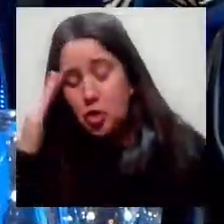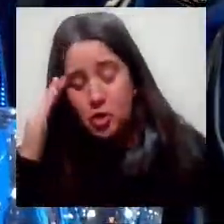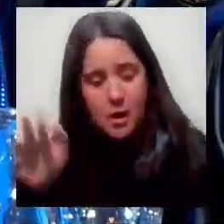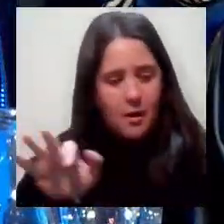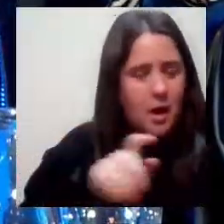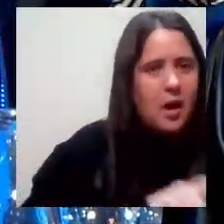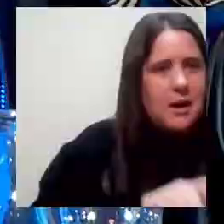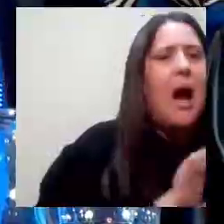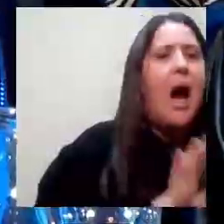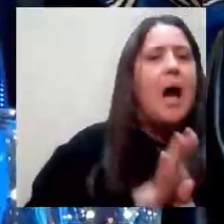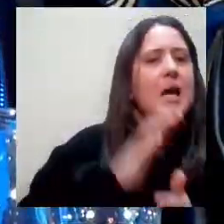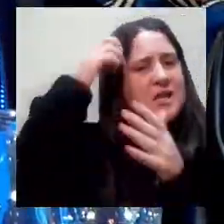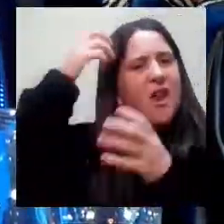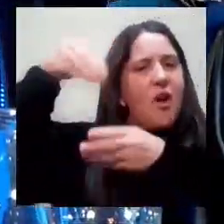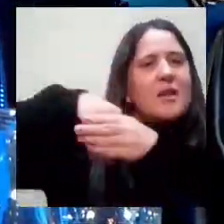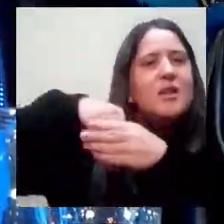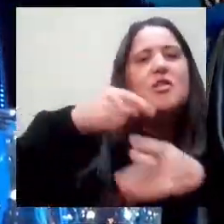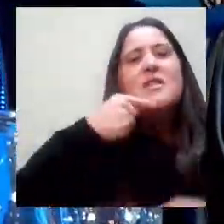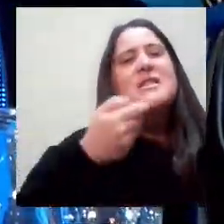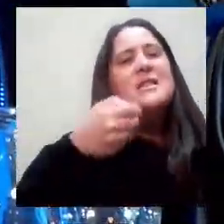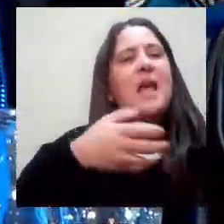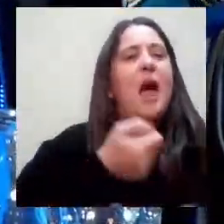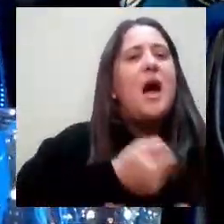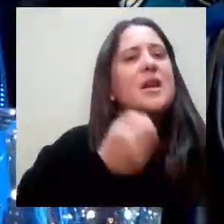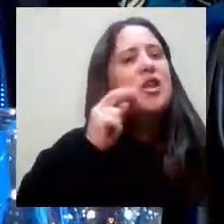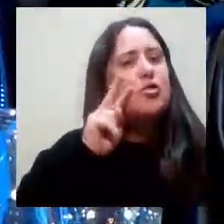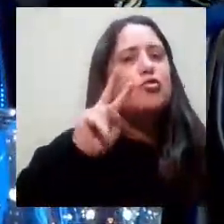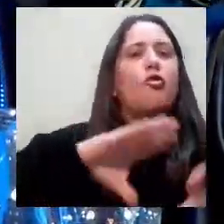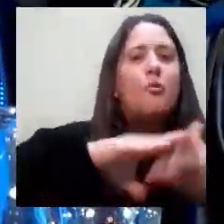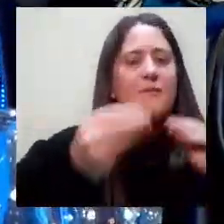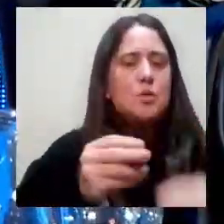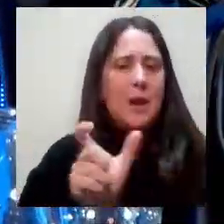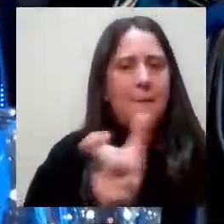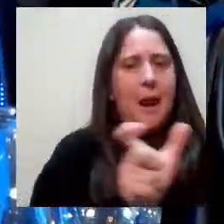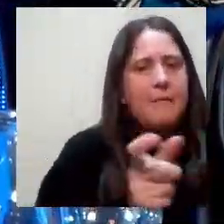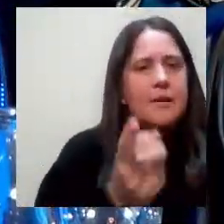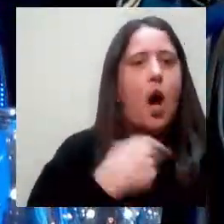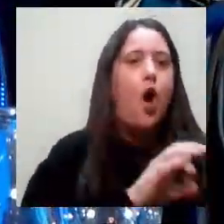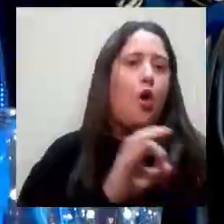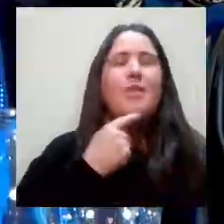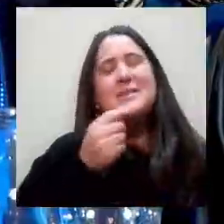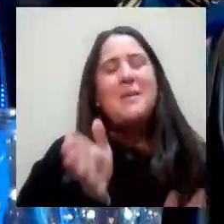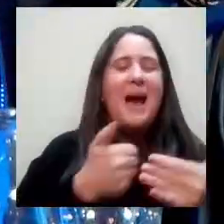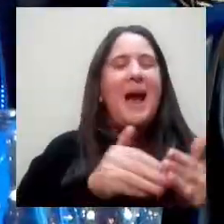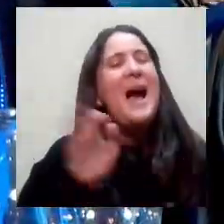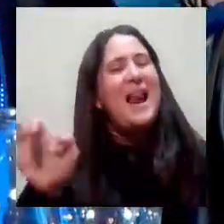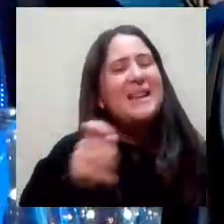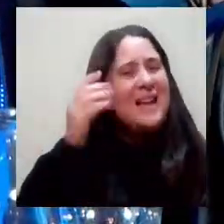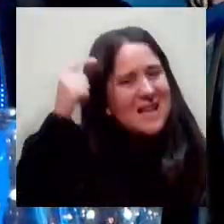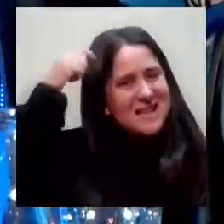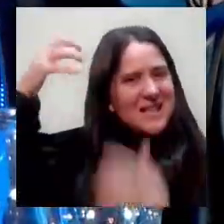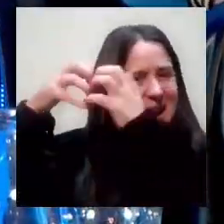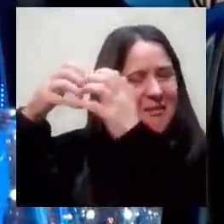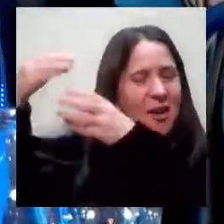cerebro que le llamamos el área de la forma visual de las palabras o la caja de letras del cerebro, que almacena